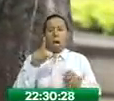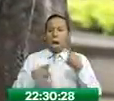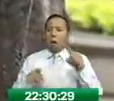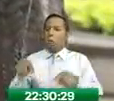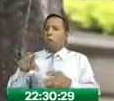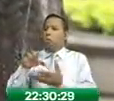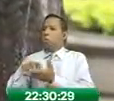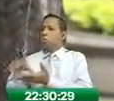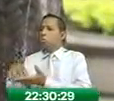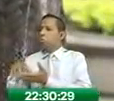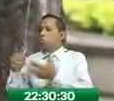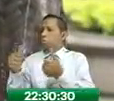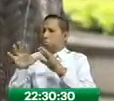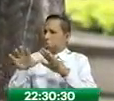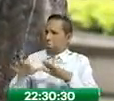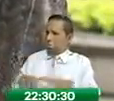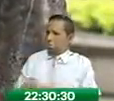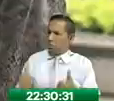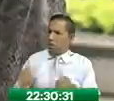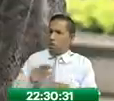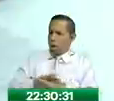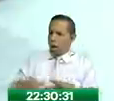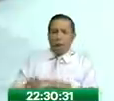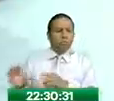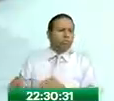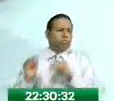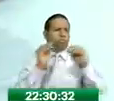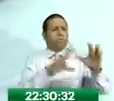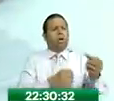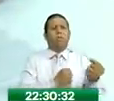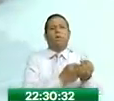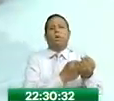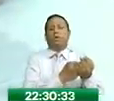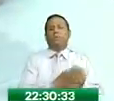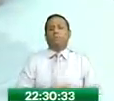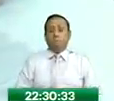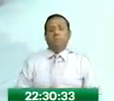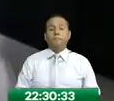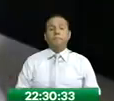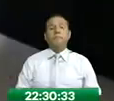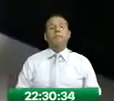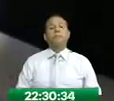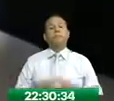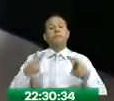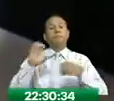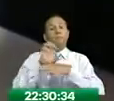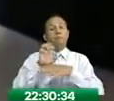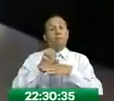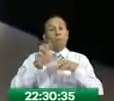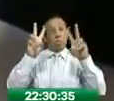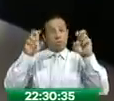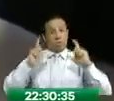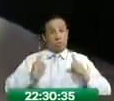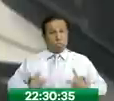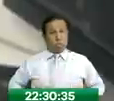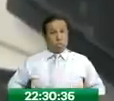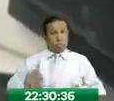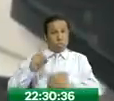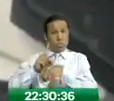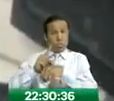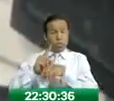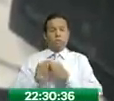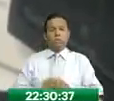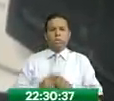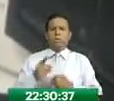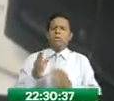han cumplido con su papel. La Federación Médica del Ecuador, por su parte, hace el siguiente pedido a las